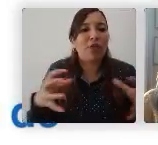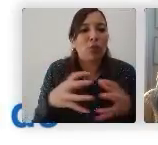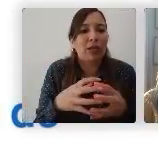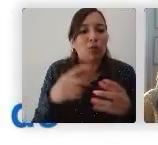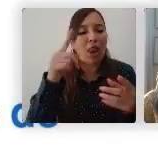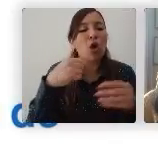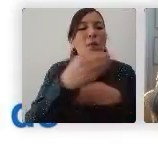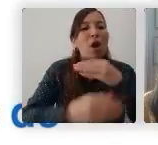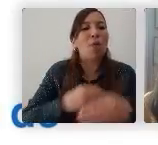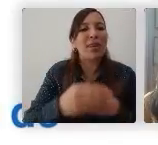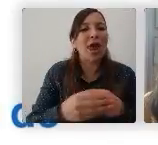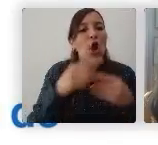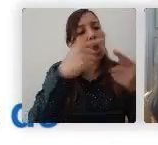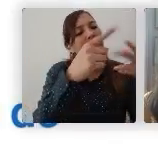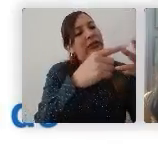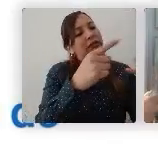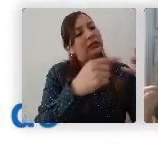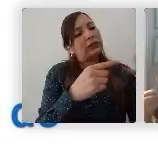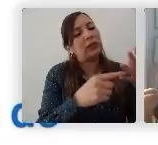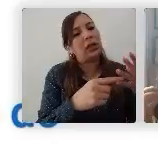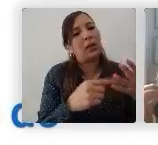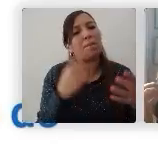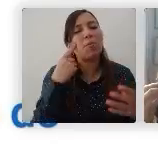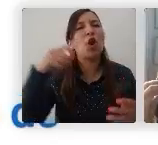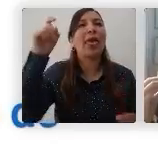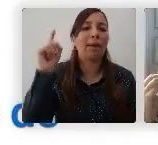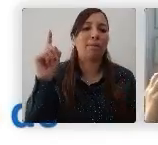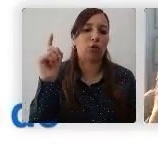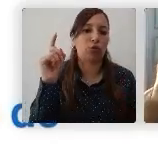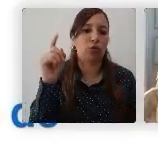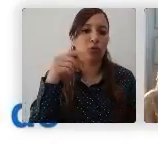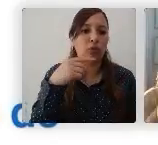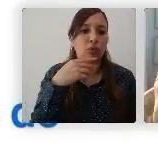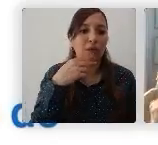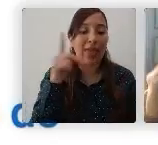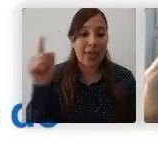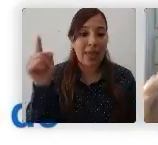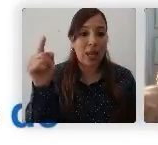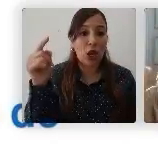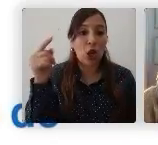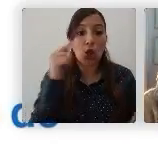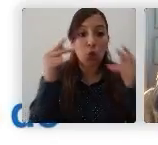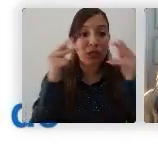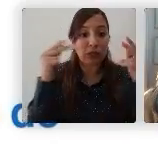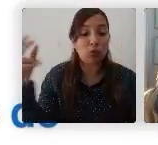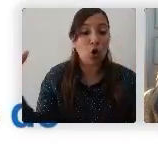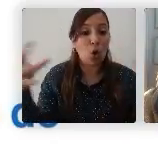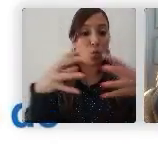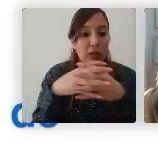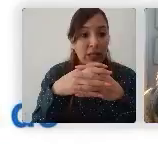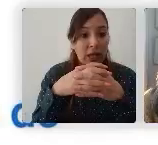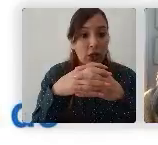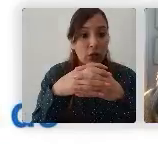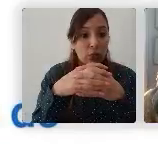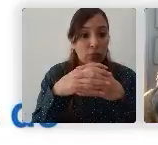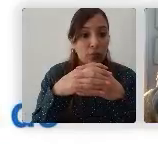de actividades adicionales de hecho el turismo comunitario ingresa en varios de esos aspectos por ejemplo